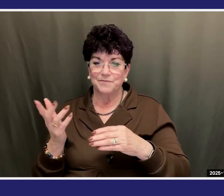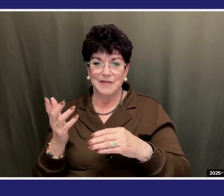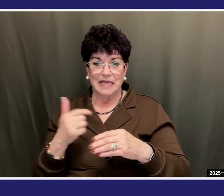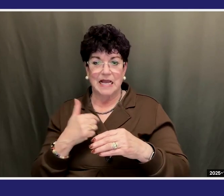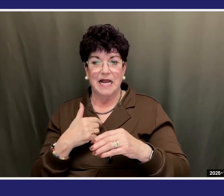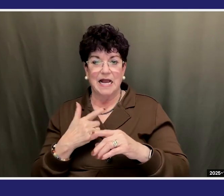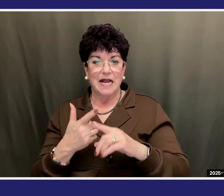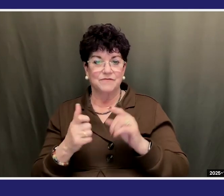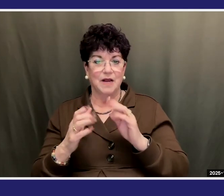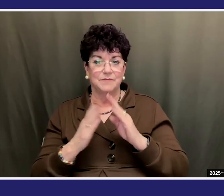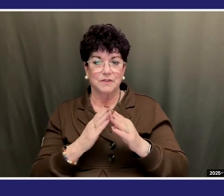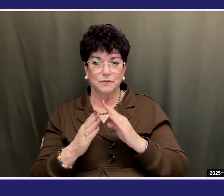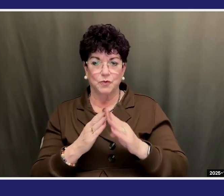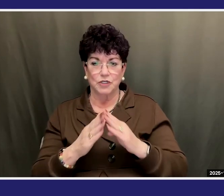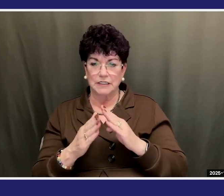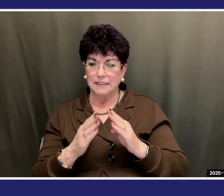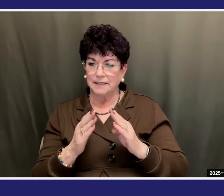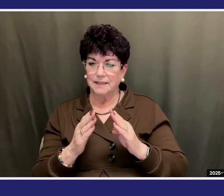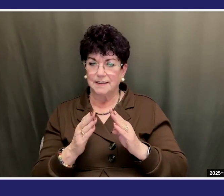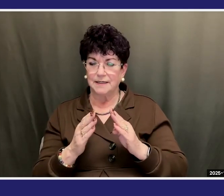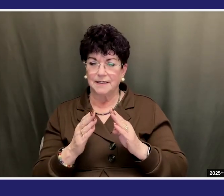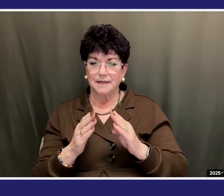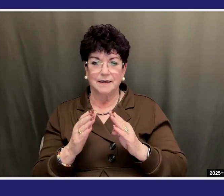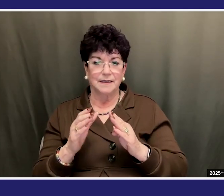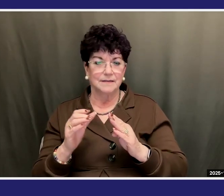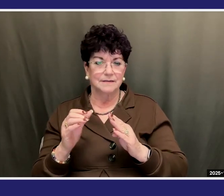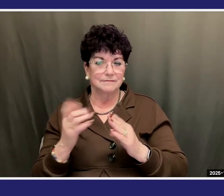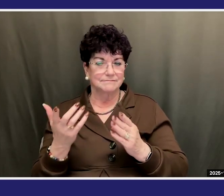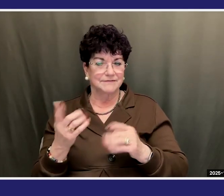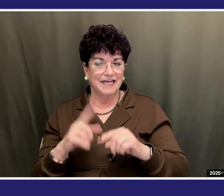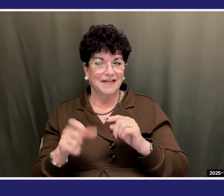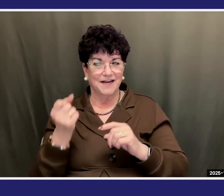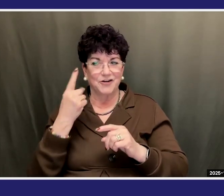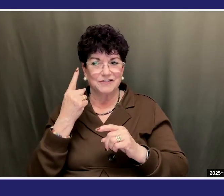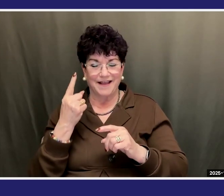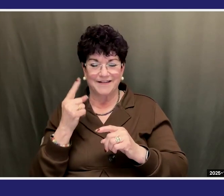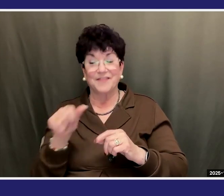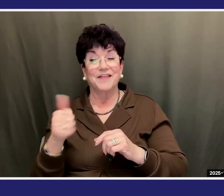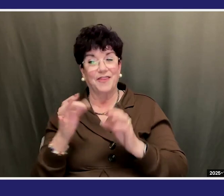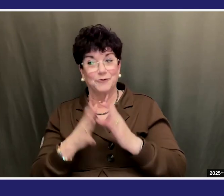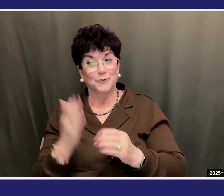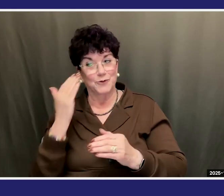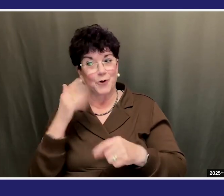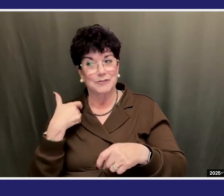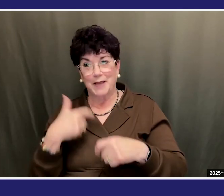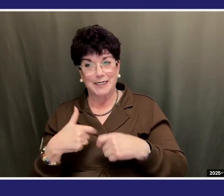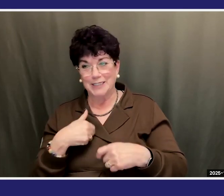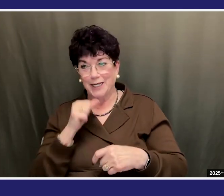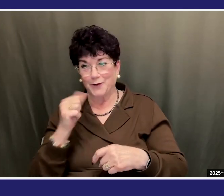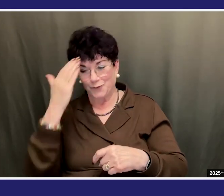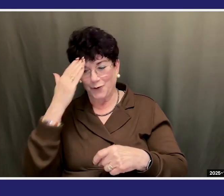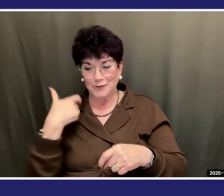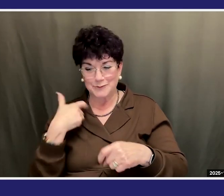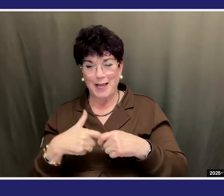Rain, Pueblos de la Lluvia, que reside en Oxnard, en el condado de Ventura. Trabajo en la organización comunitaria